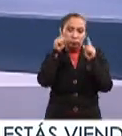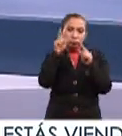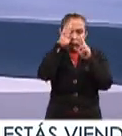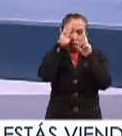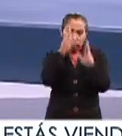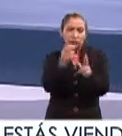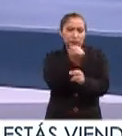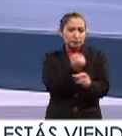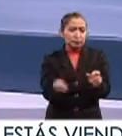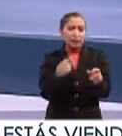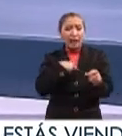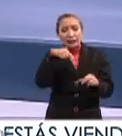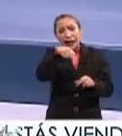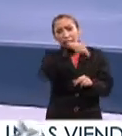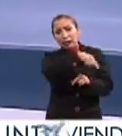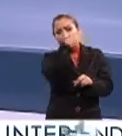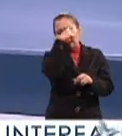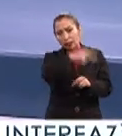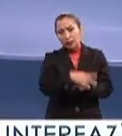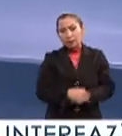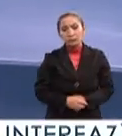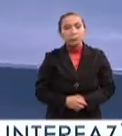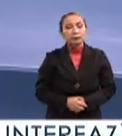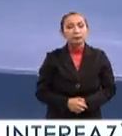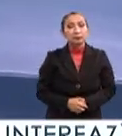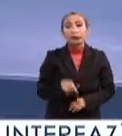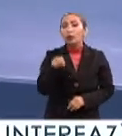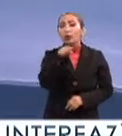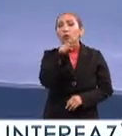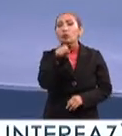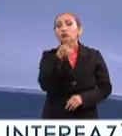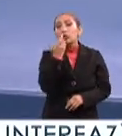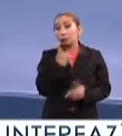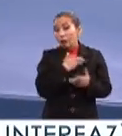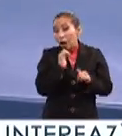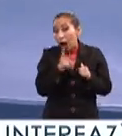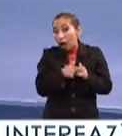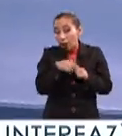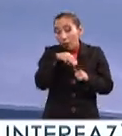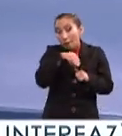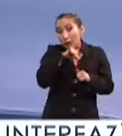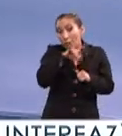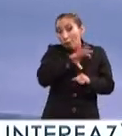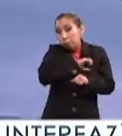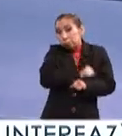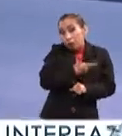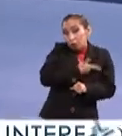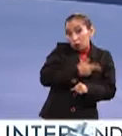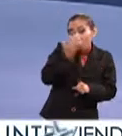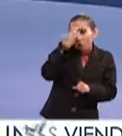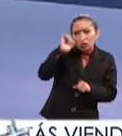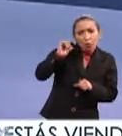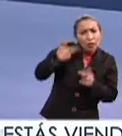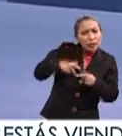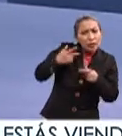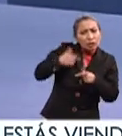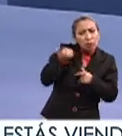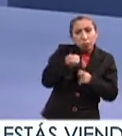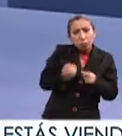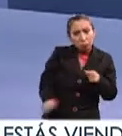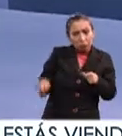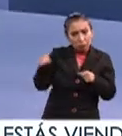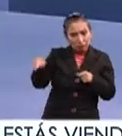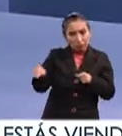los grandes talentos que tenemos en nuestro país. ¿Ustedes tienen algún mimo favorito? ¿Conocen algún artista destacado